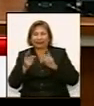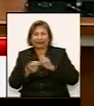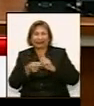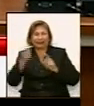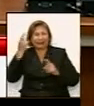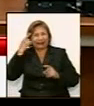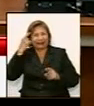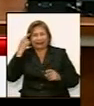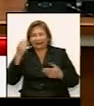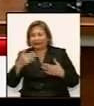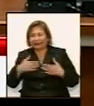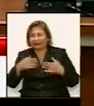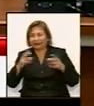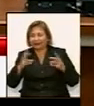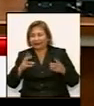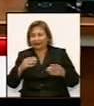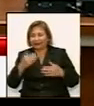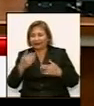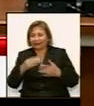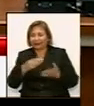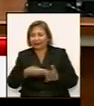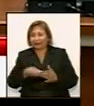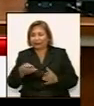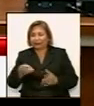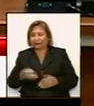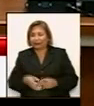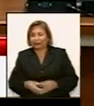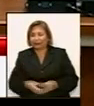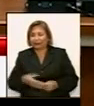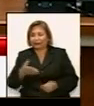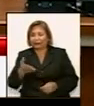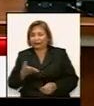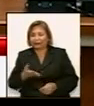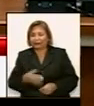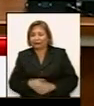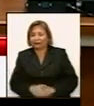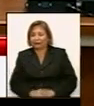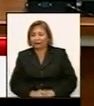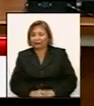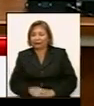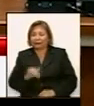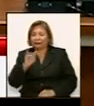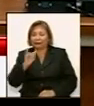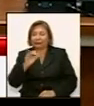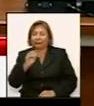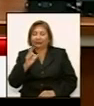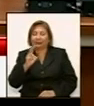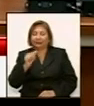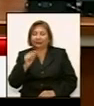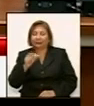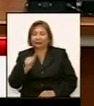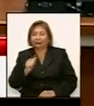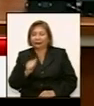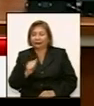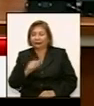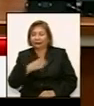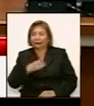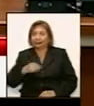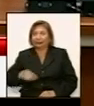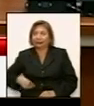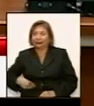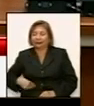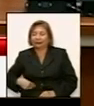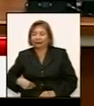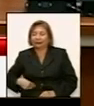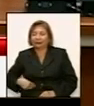pero yo quisiera, por un tema metodológico, invitar a Joana Ramos y Camilo Armas del Ministerio